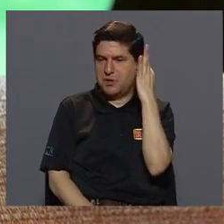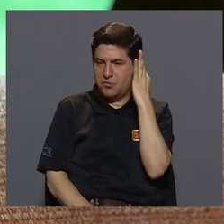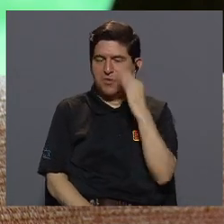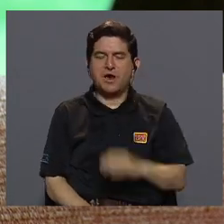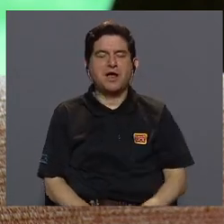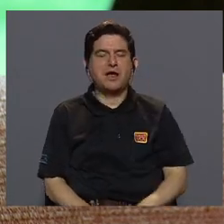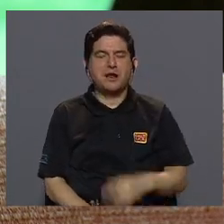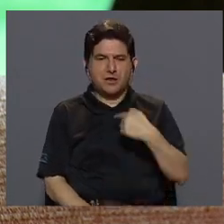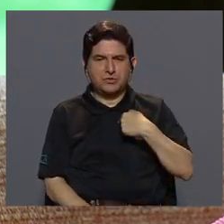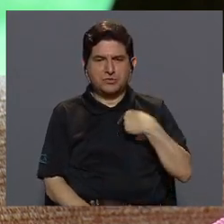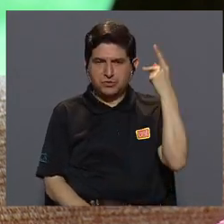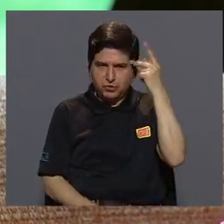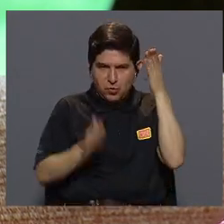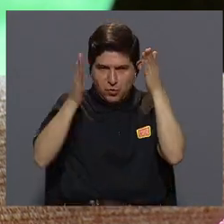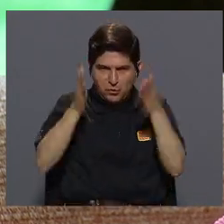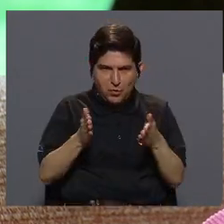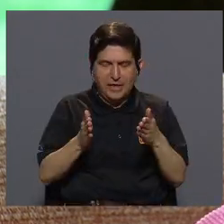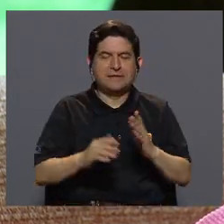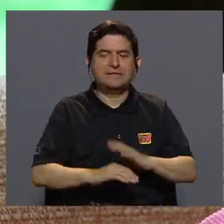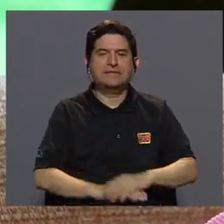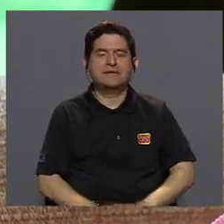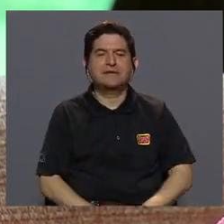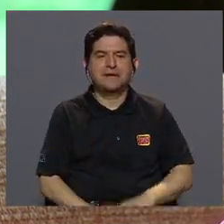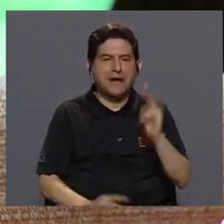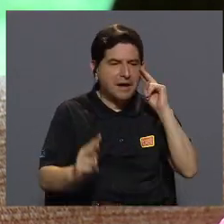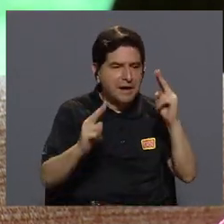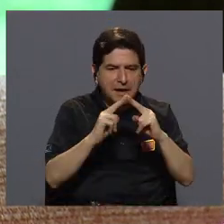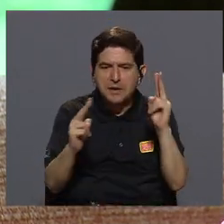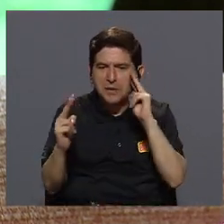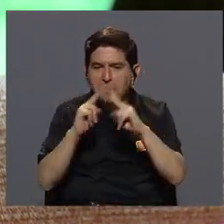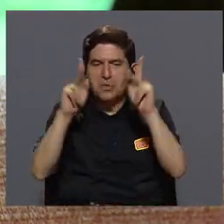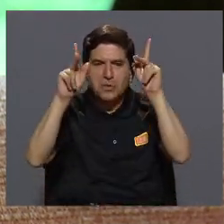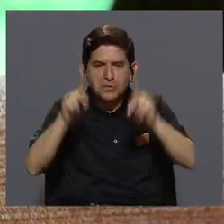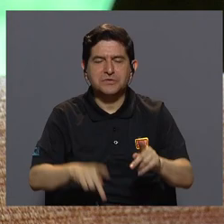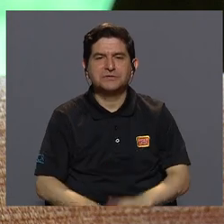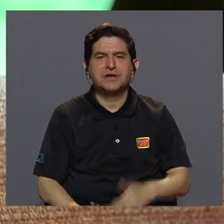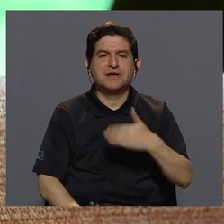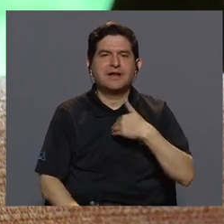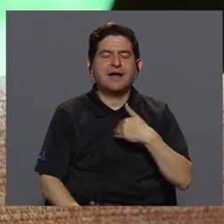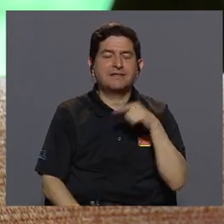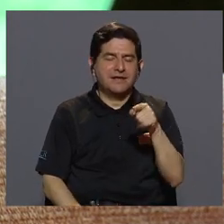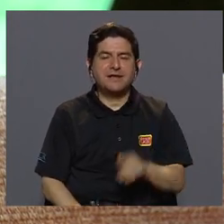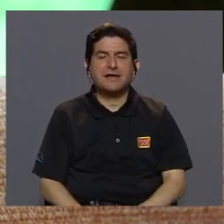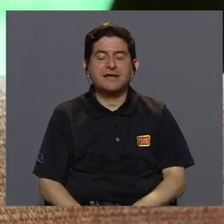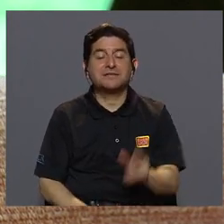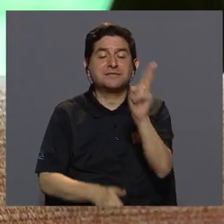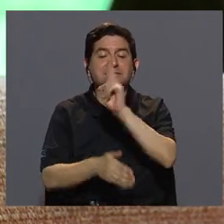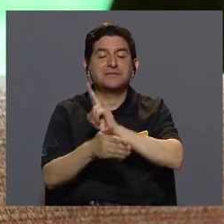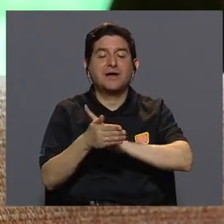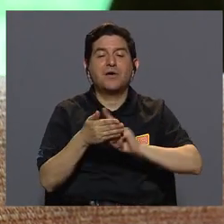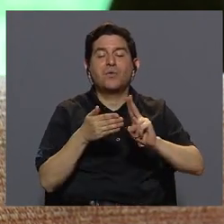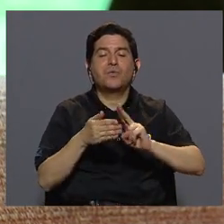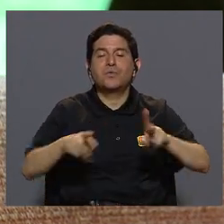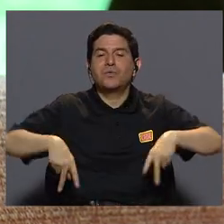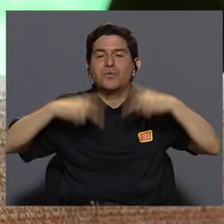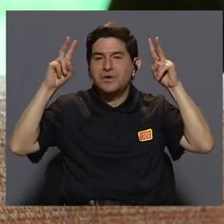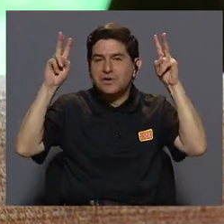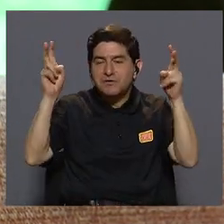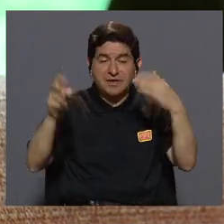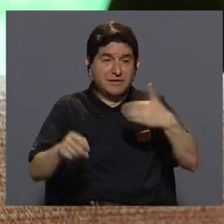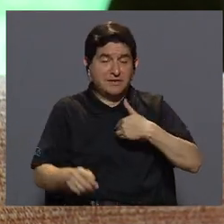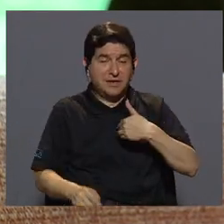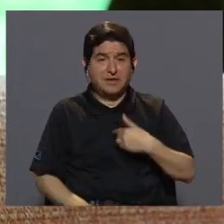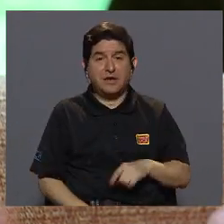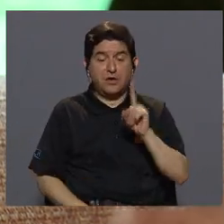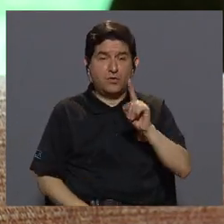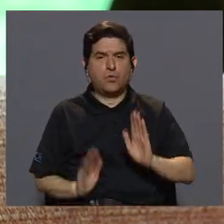ser política, a conocer a la gente, a tener esa universidad de la vida, que lo tuve